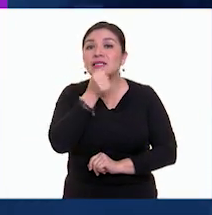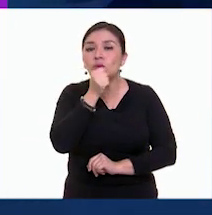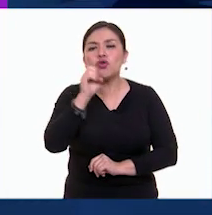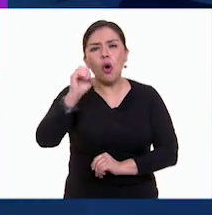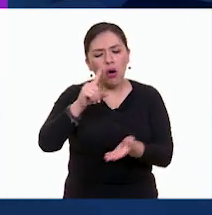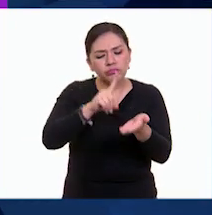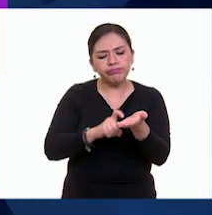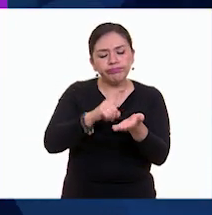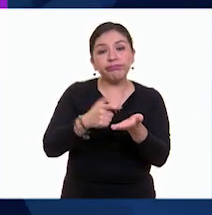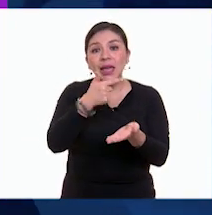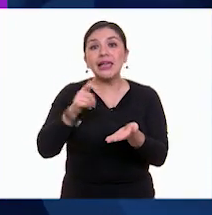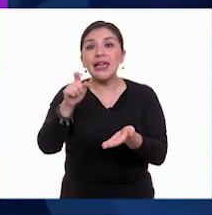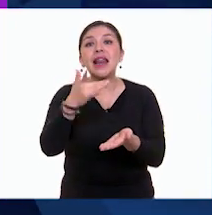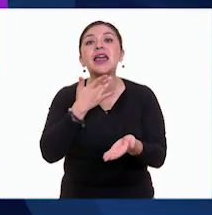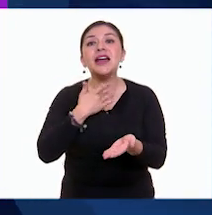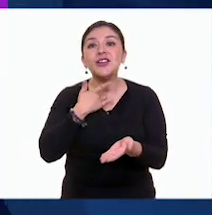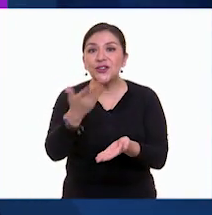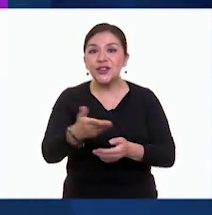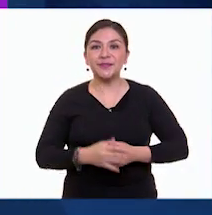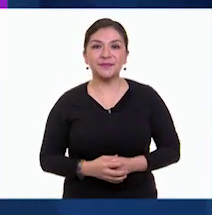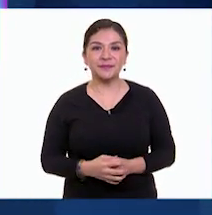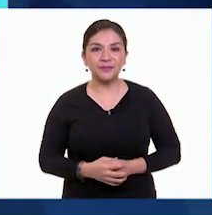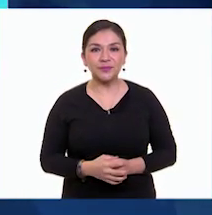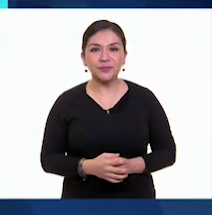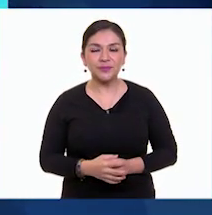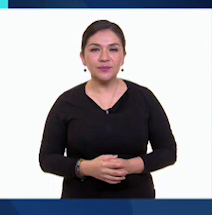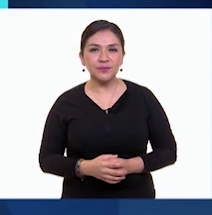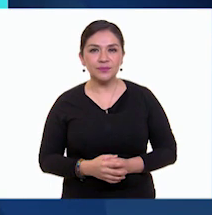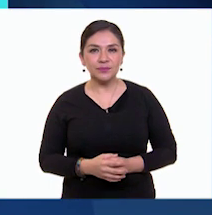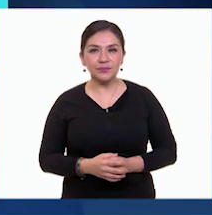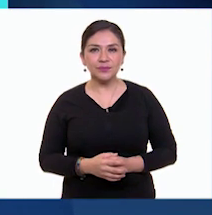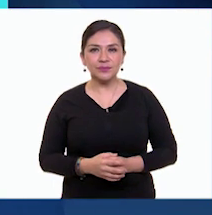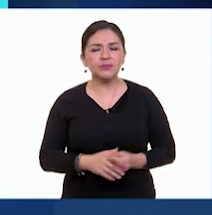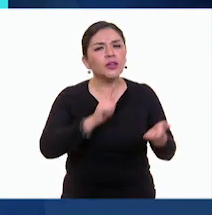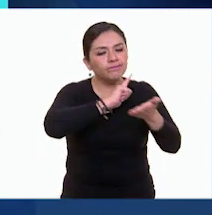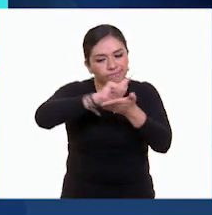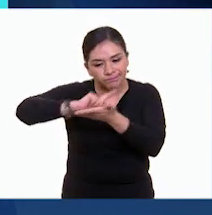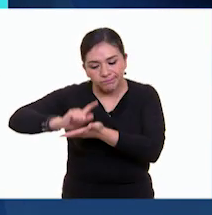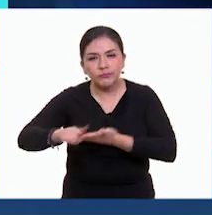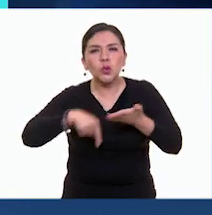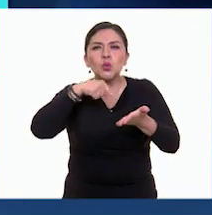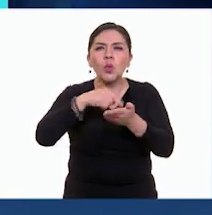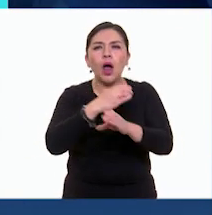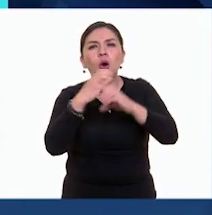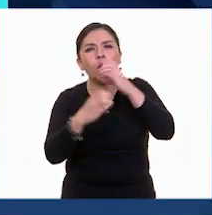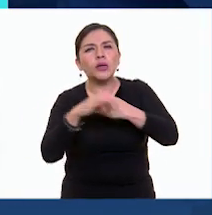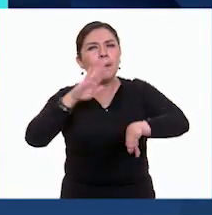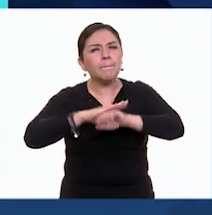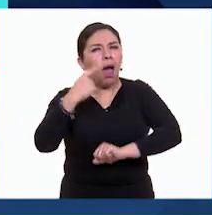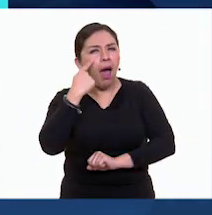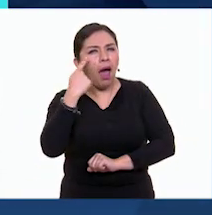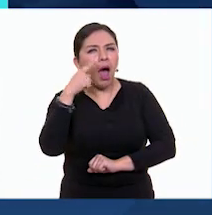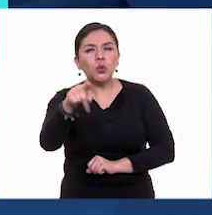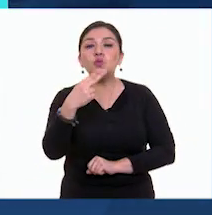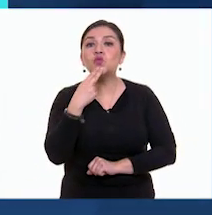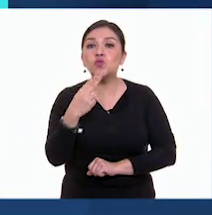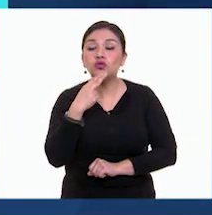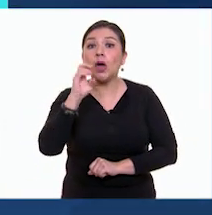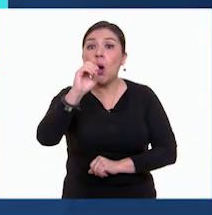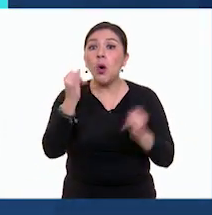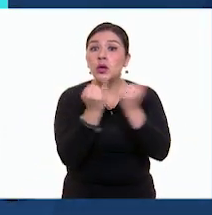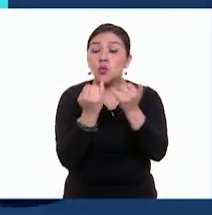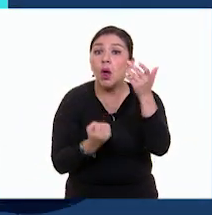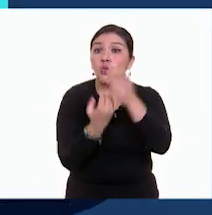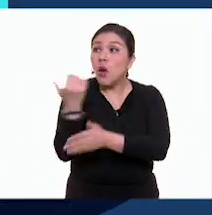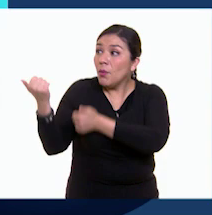aplica desinfectante a base de agua y alcohol. Desinfecta las superficies de los objetos que más utilizas, también